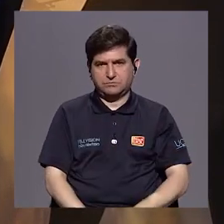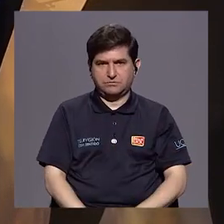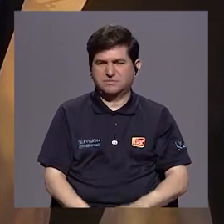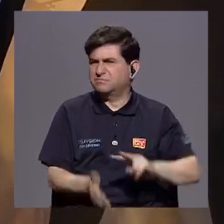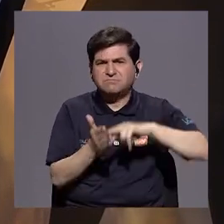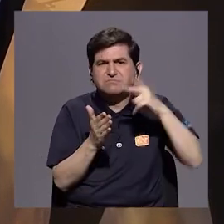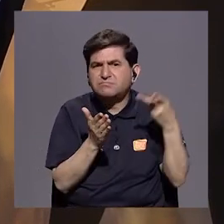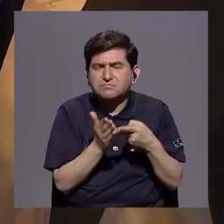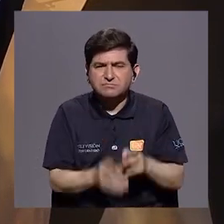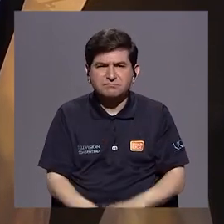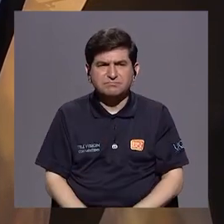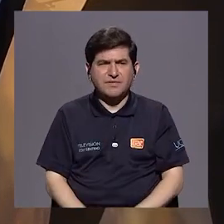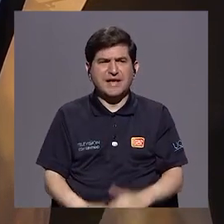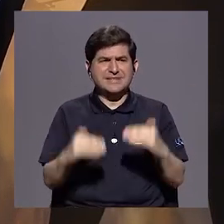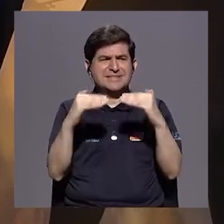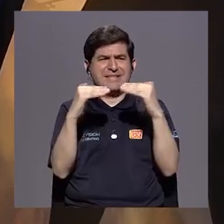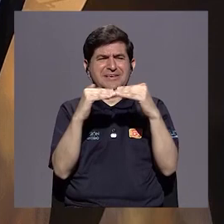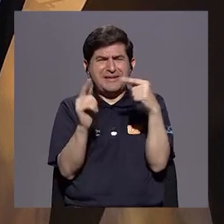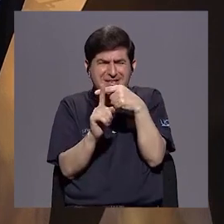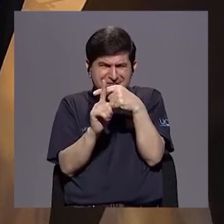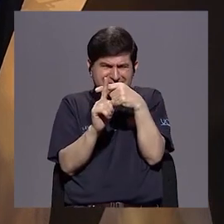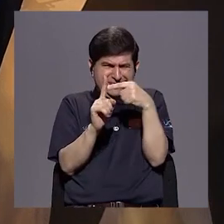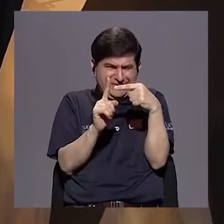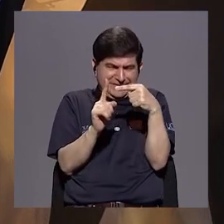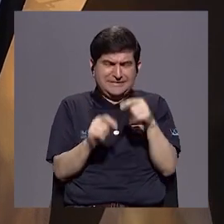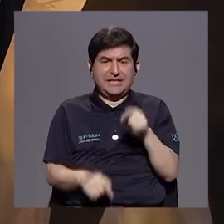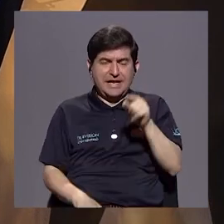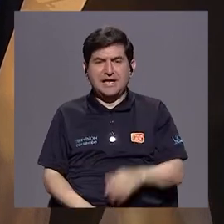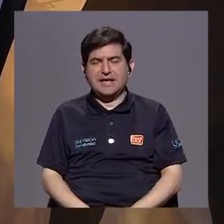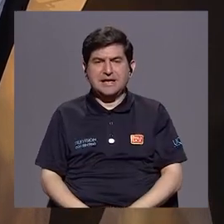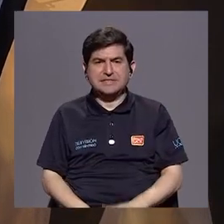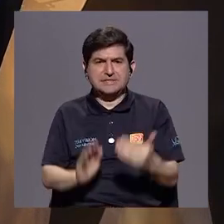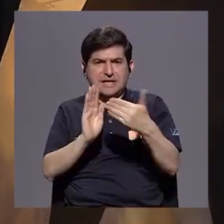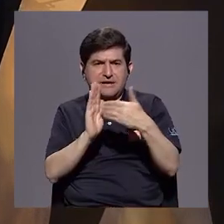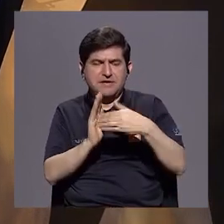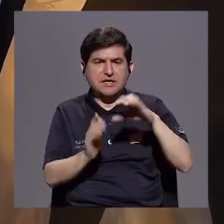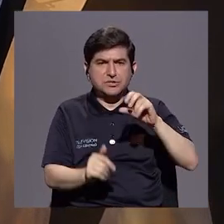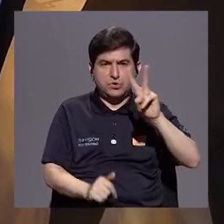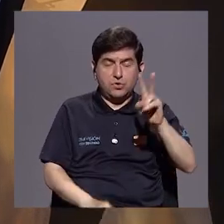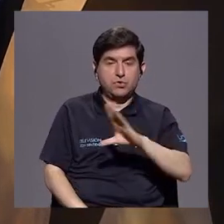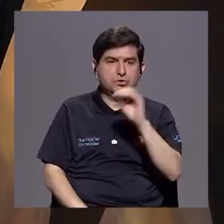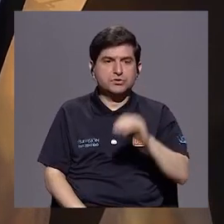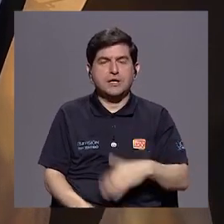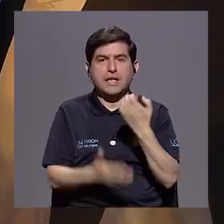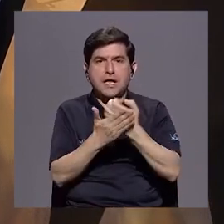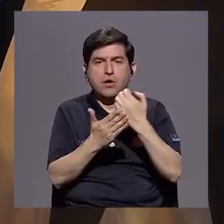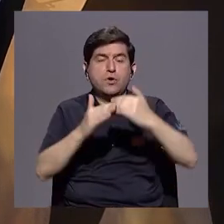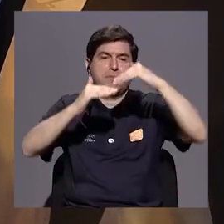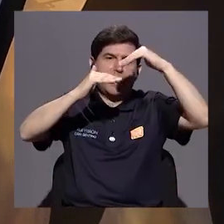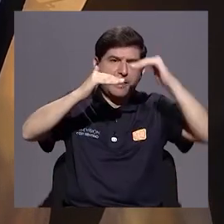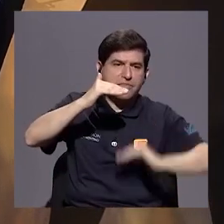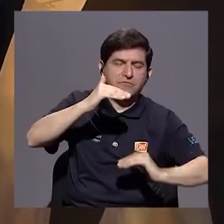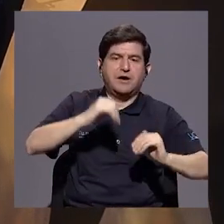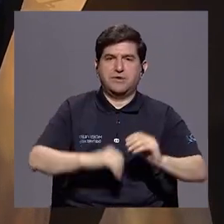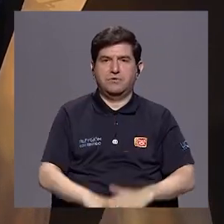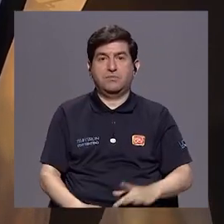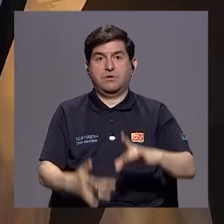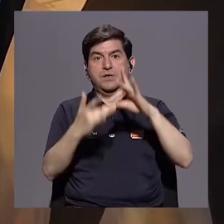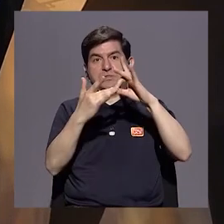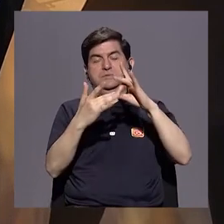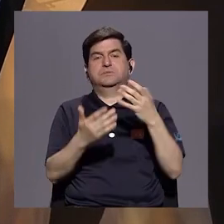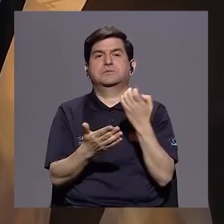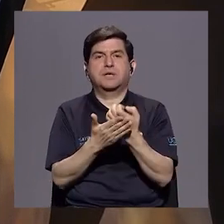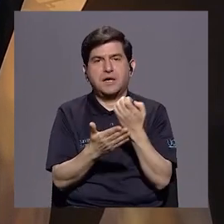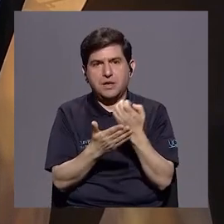a un nivel intermedio en esa huella de carbono y hay economías que están por debajo de nosotros sobre todas las